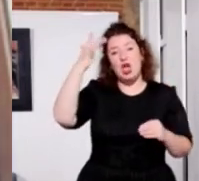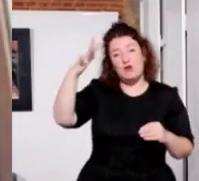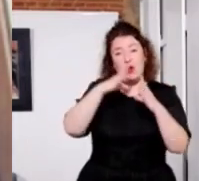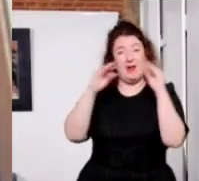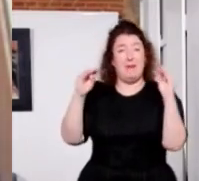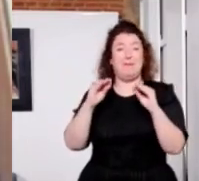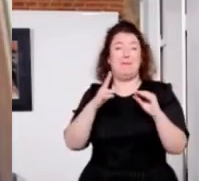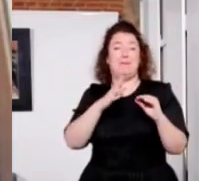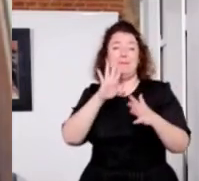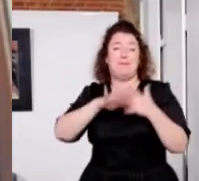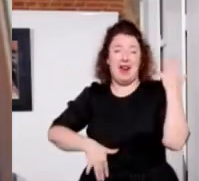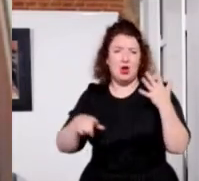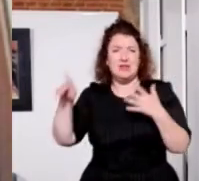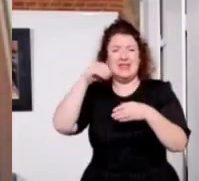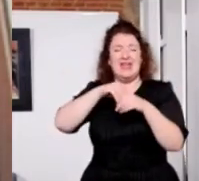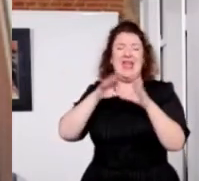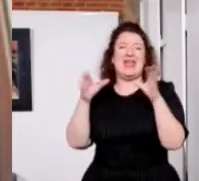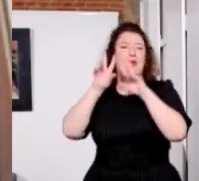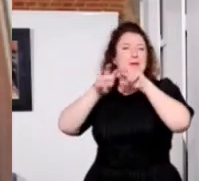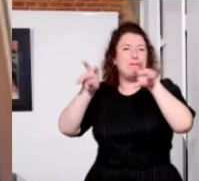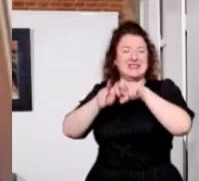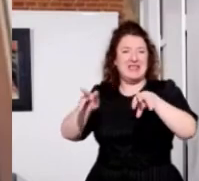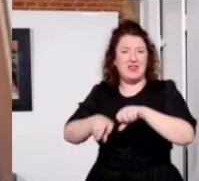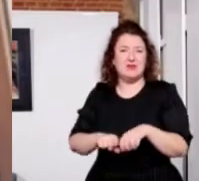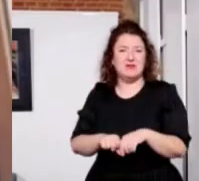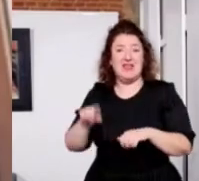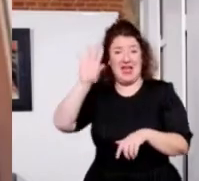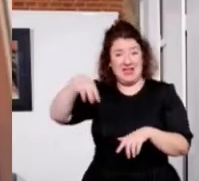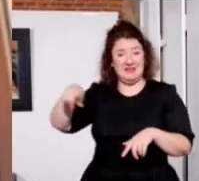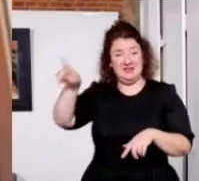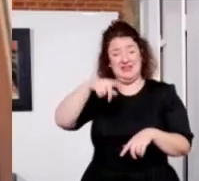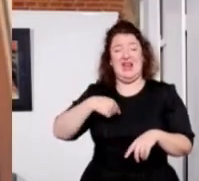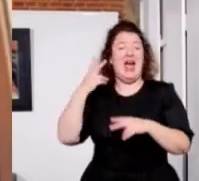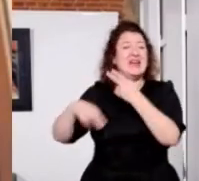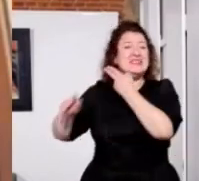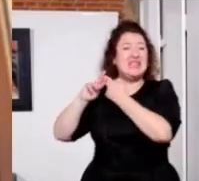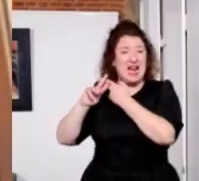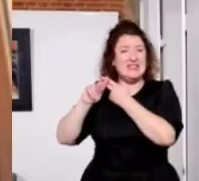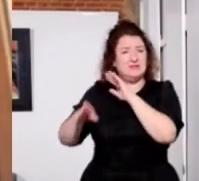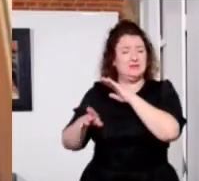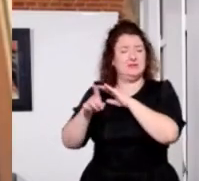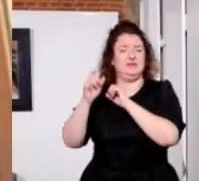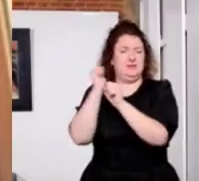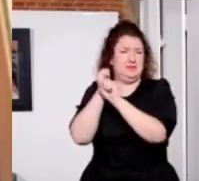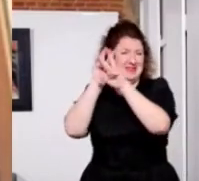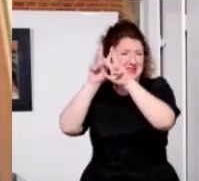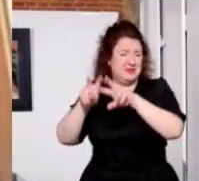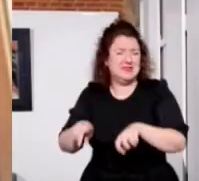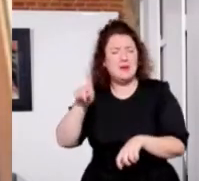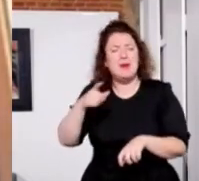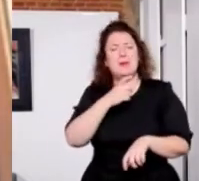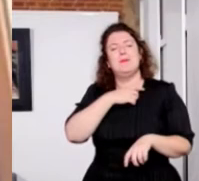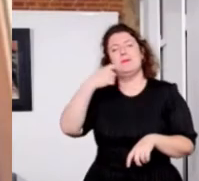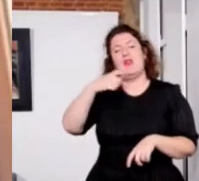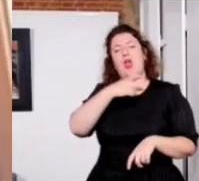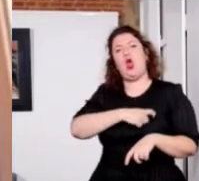consolidado de un equipo de investigación de la Generalitat de Cataluña y también presidente del Comité de Ética de Servicios